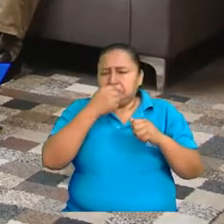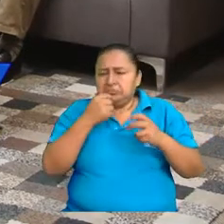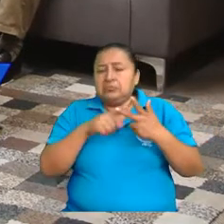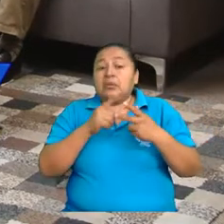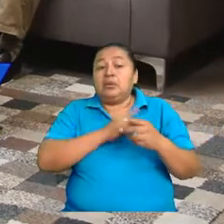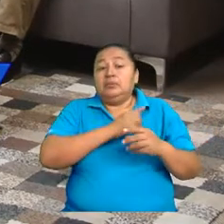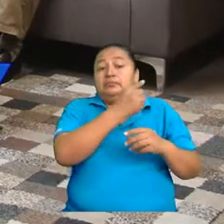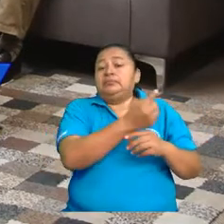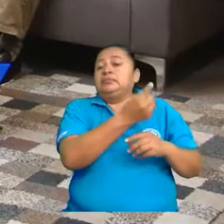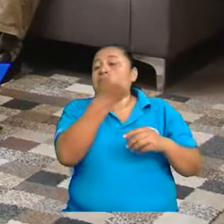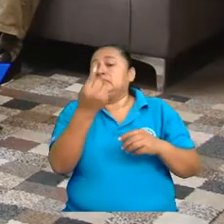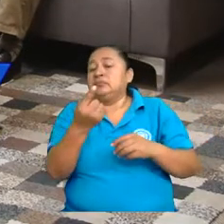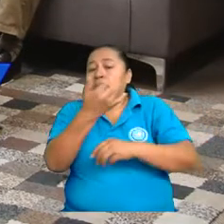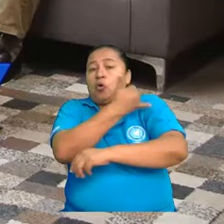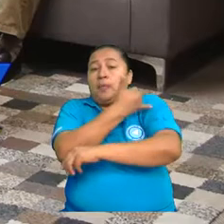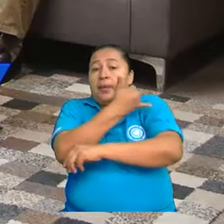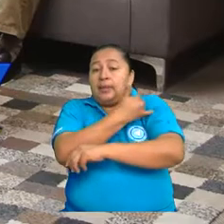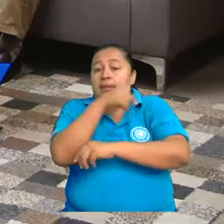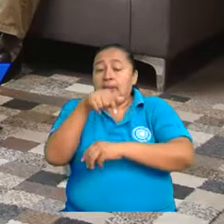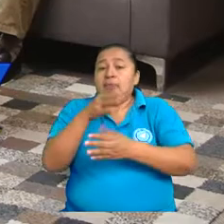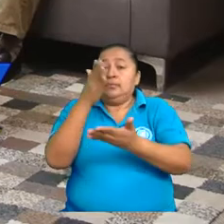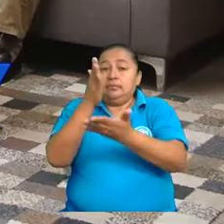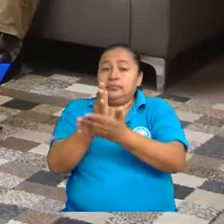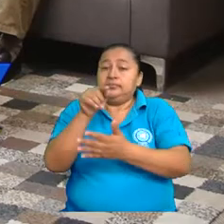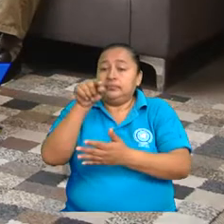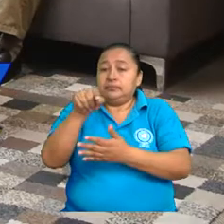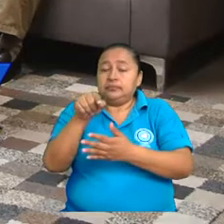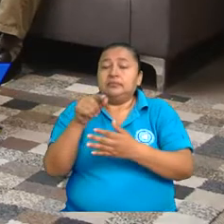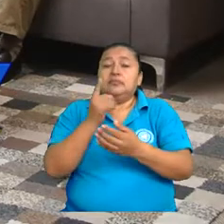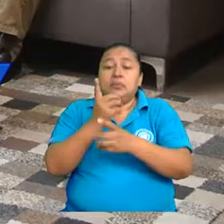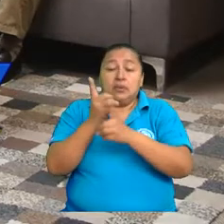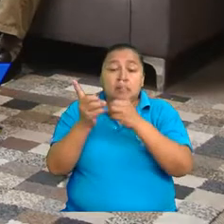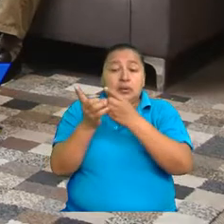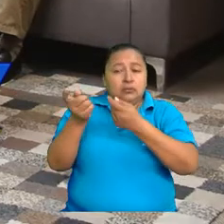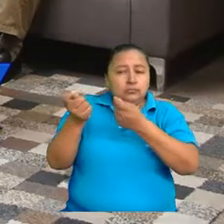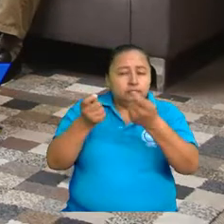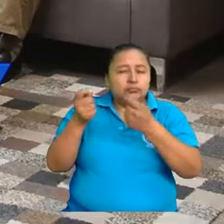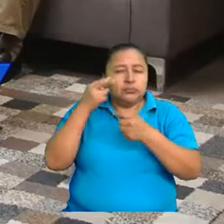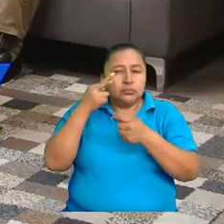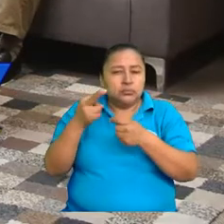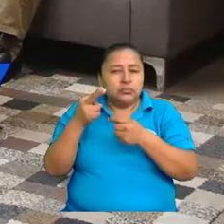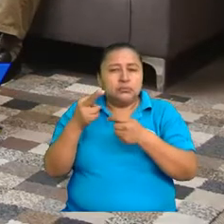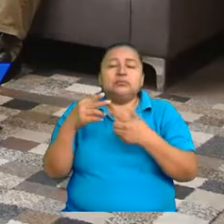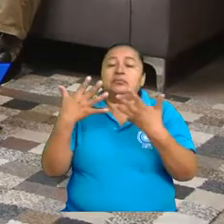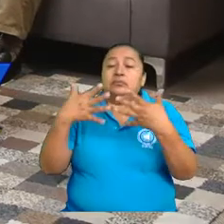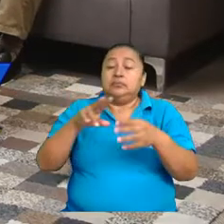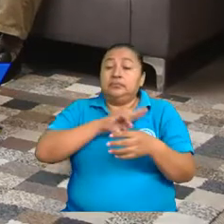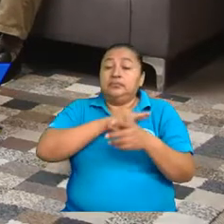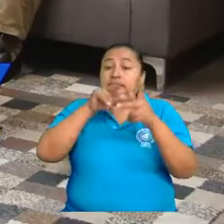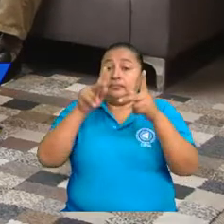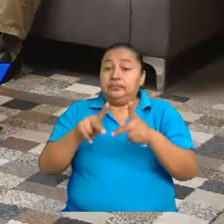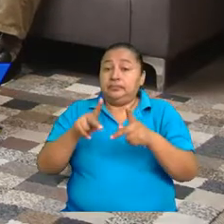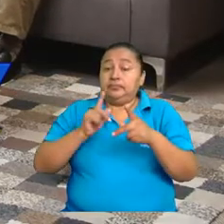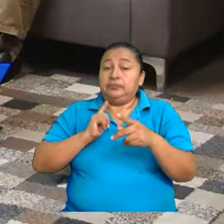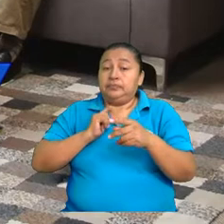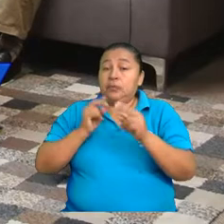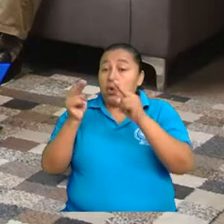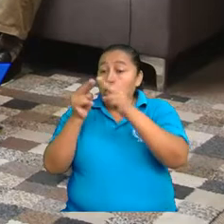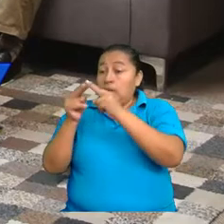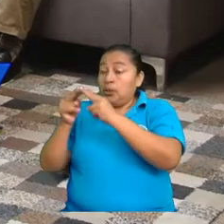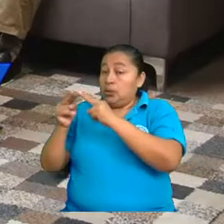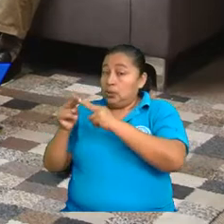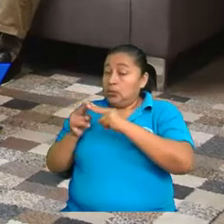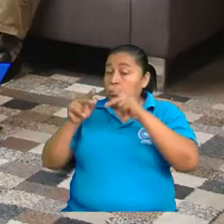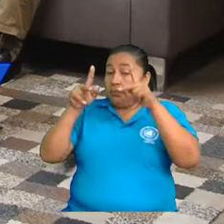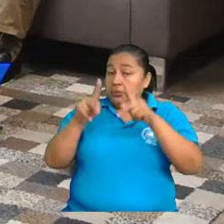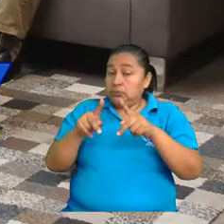pasar al hospital designado donde se está manejando. Y si hay todas las personas que tuvieron contacto alrededor de